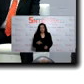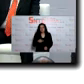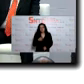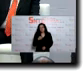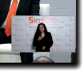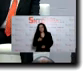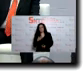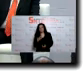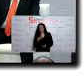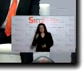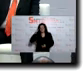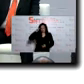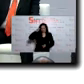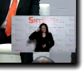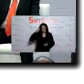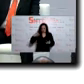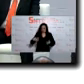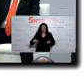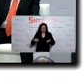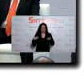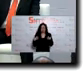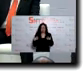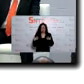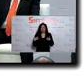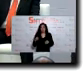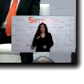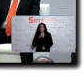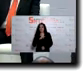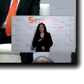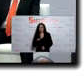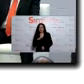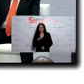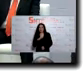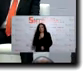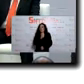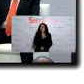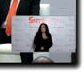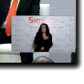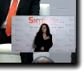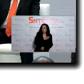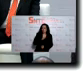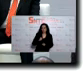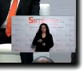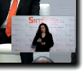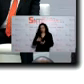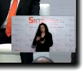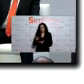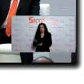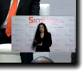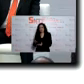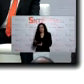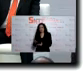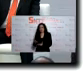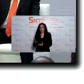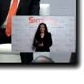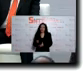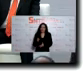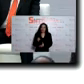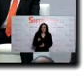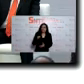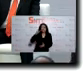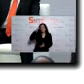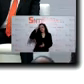o felicidad? ¿O miedo? ¿O asco? ¿O está presenciando algo